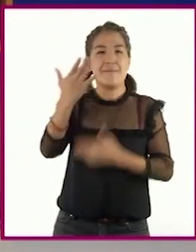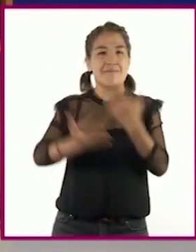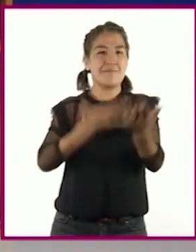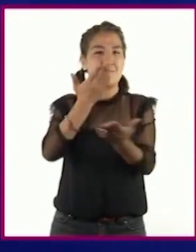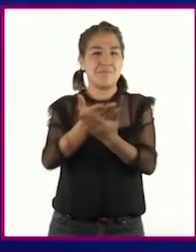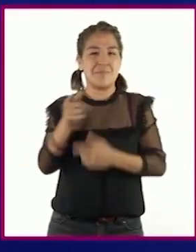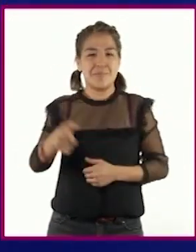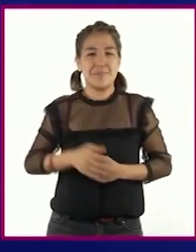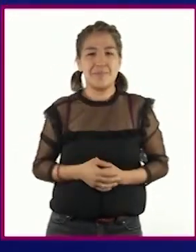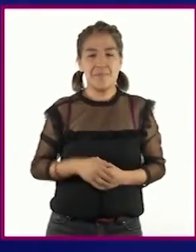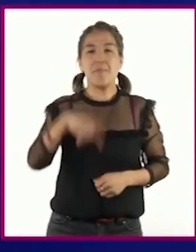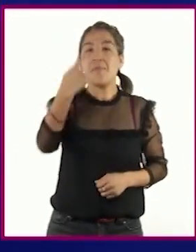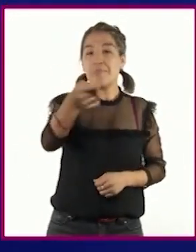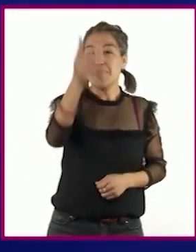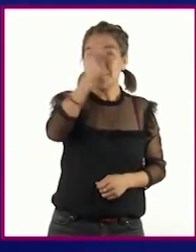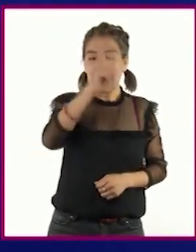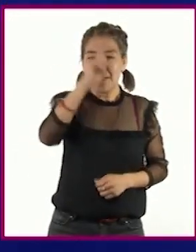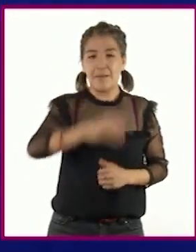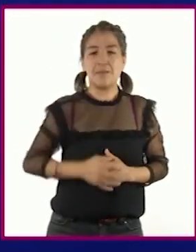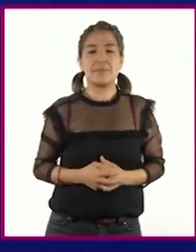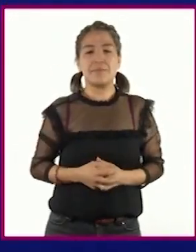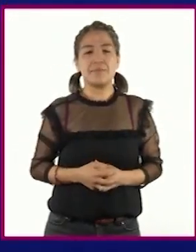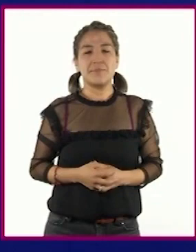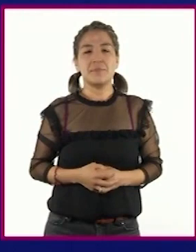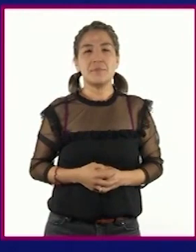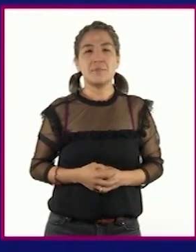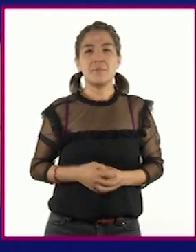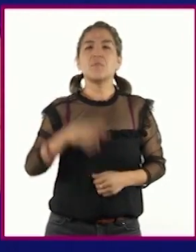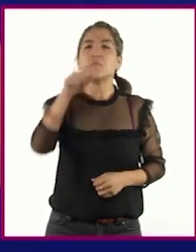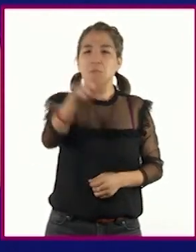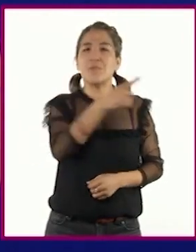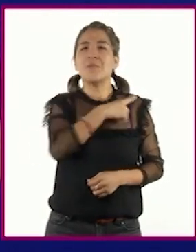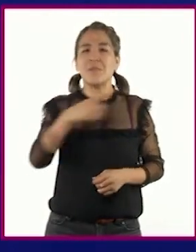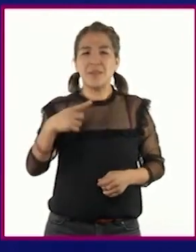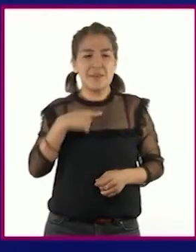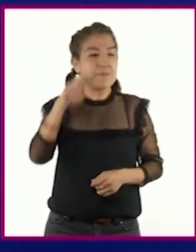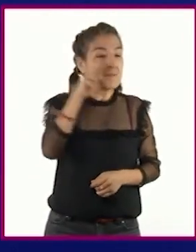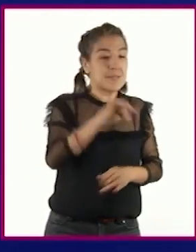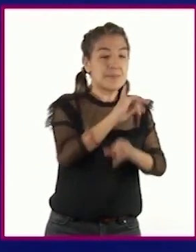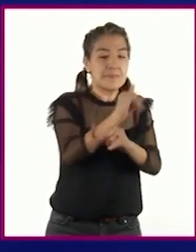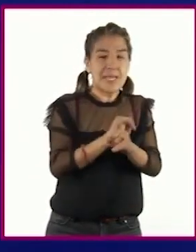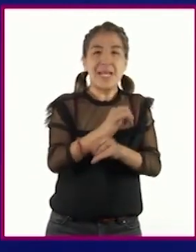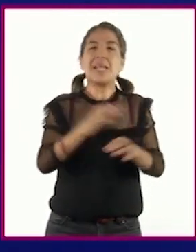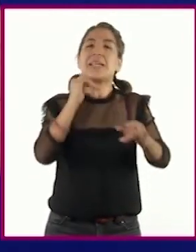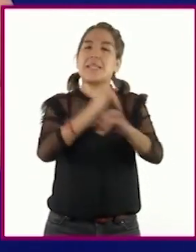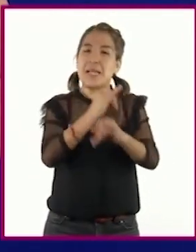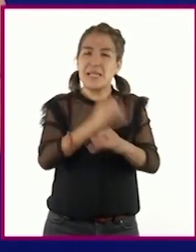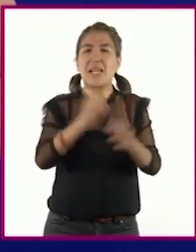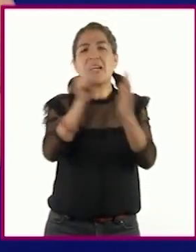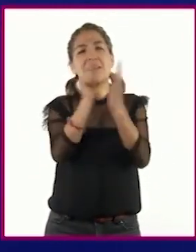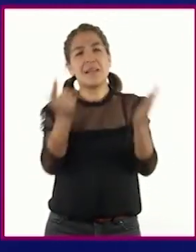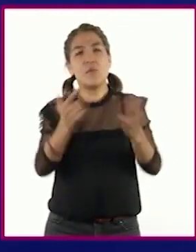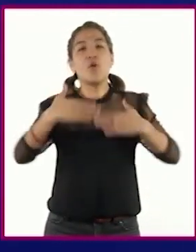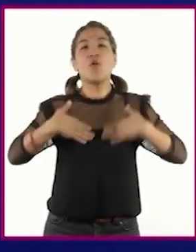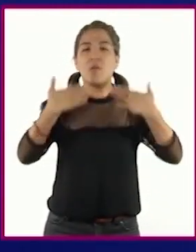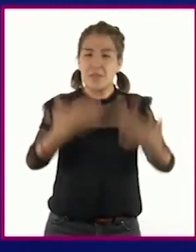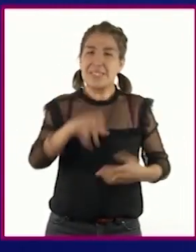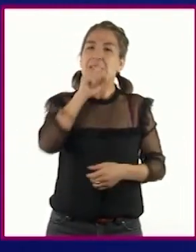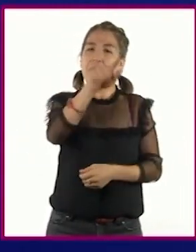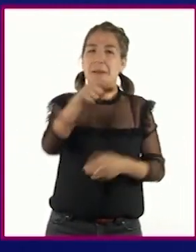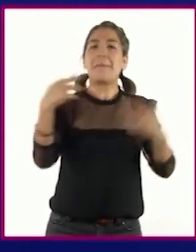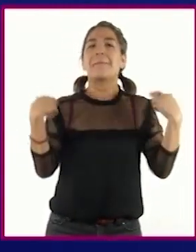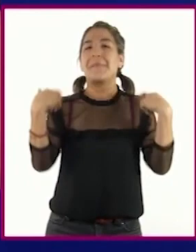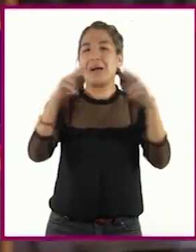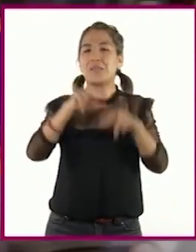propongan. Les recomendamos también que acudan a fuentes de consulta confiables y, por supuesto, a sus maestras